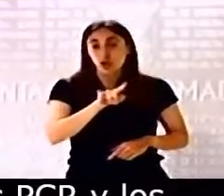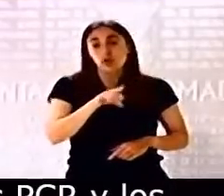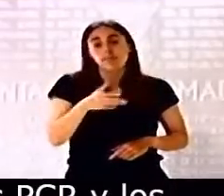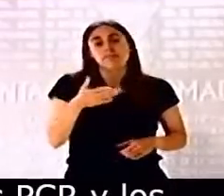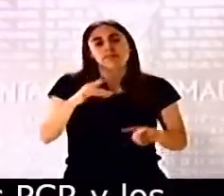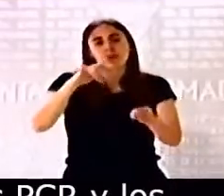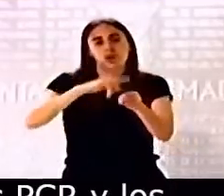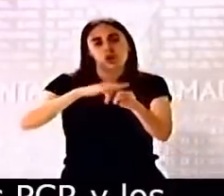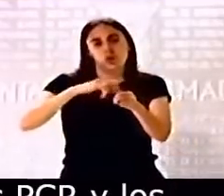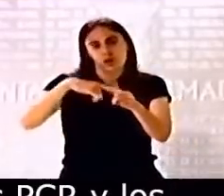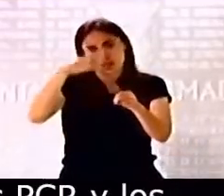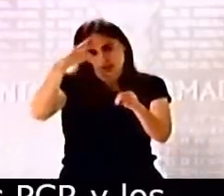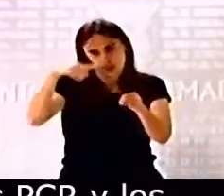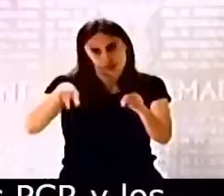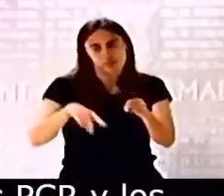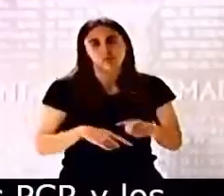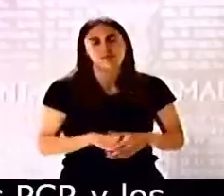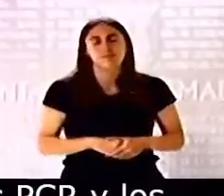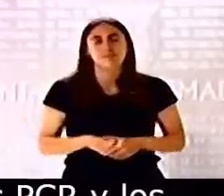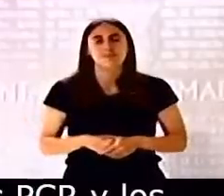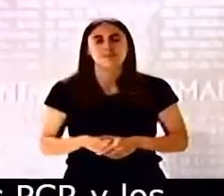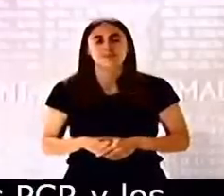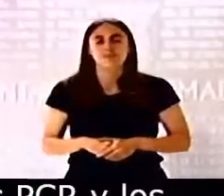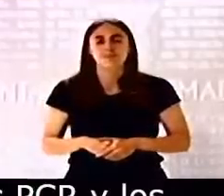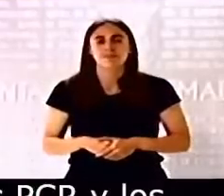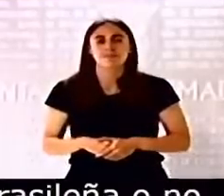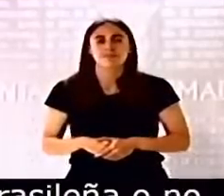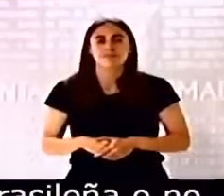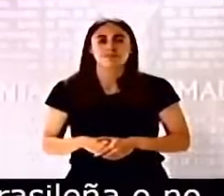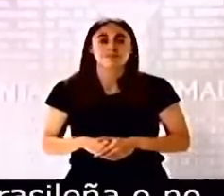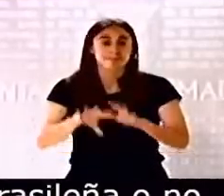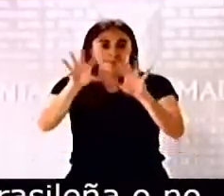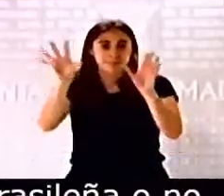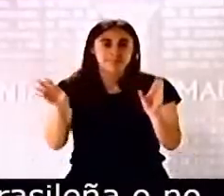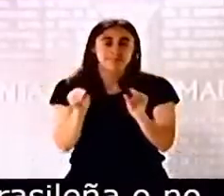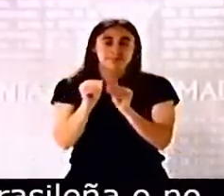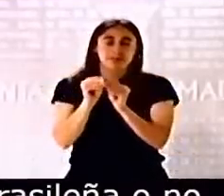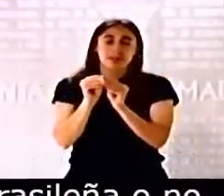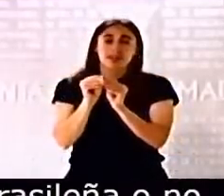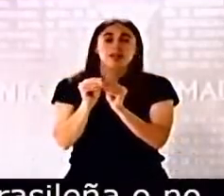lunes. Por lo tanto, esto es un